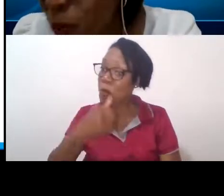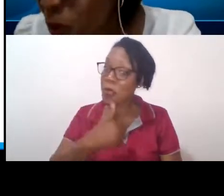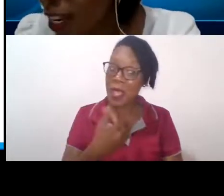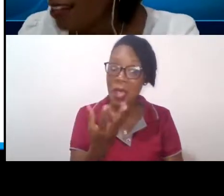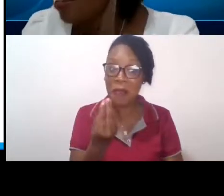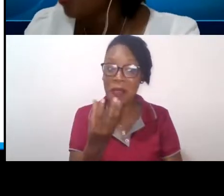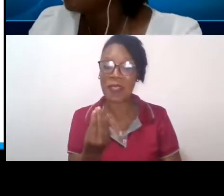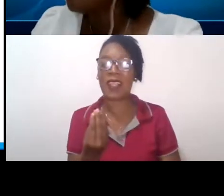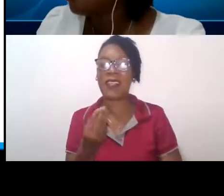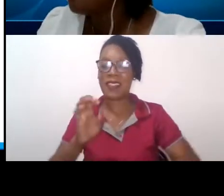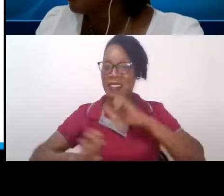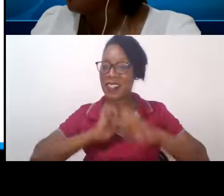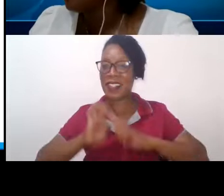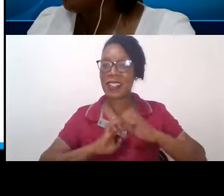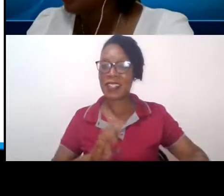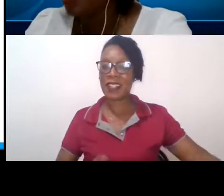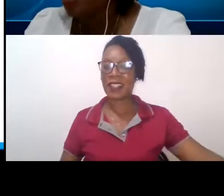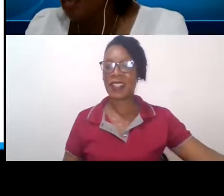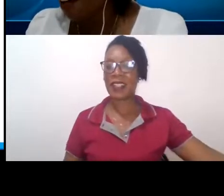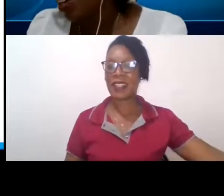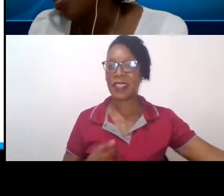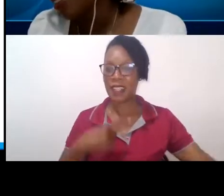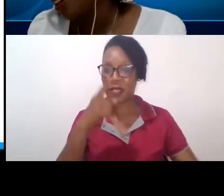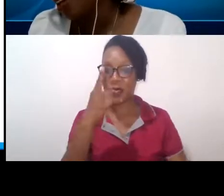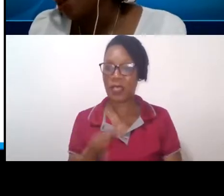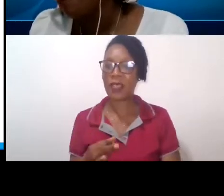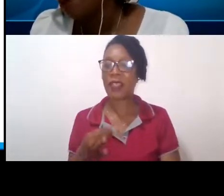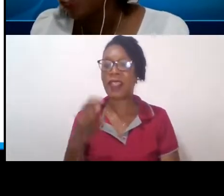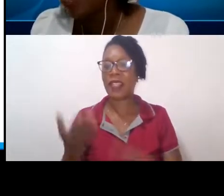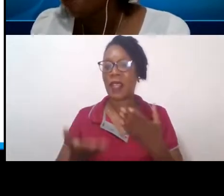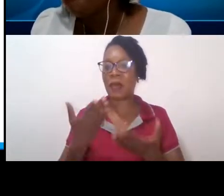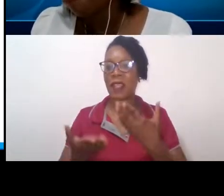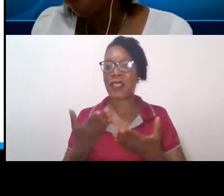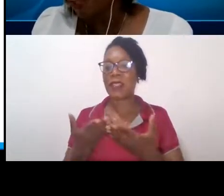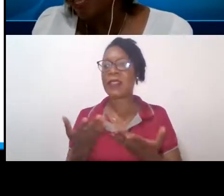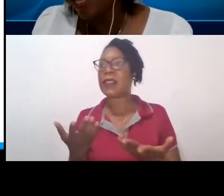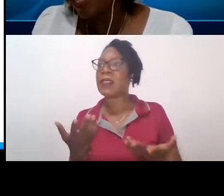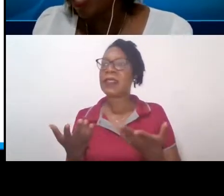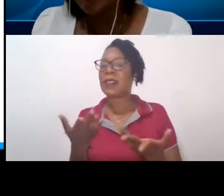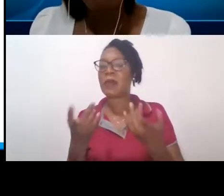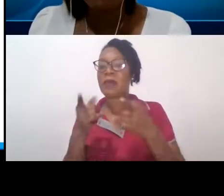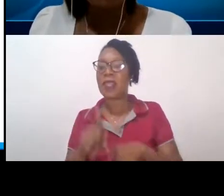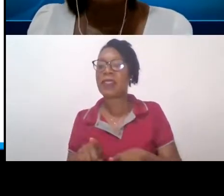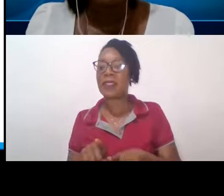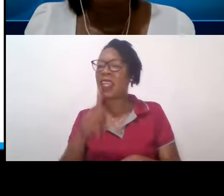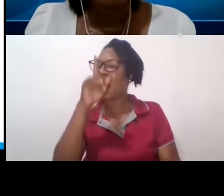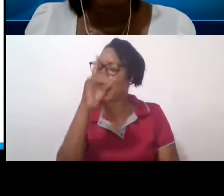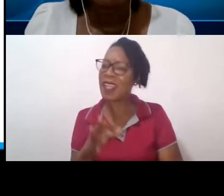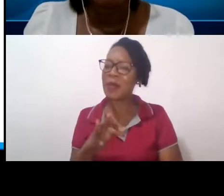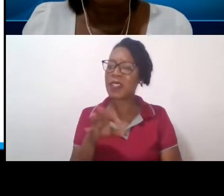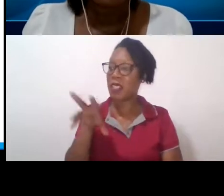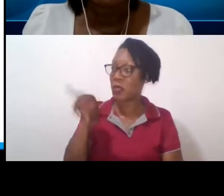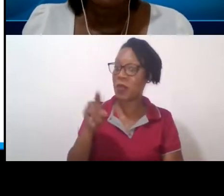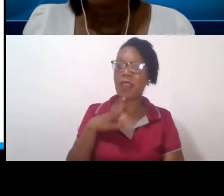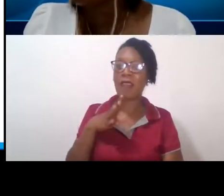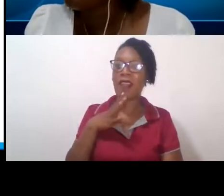reacciones emocionales. Es que yo creo que a veces pasa que creemos que si no le hablamos